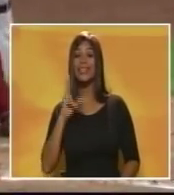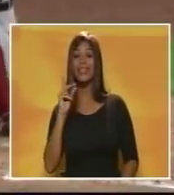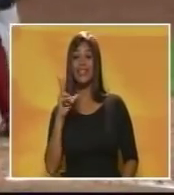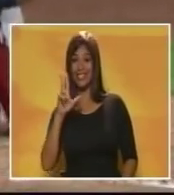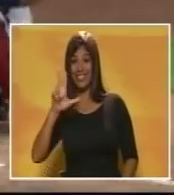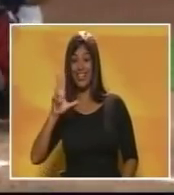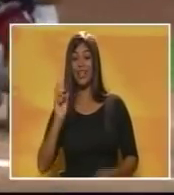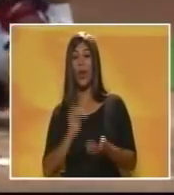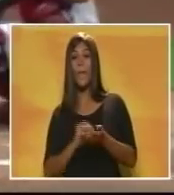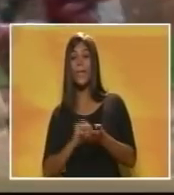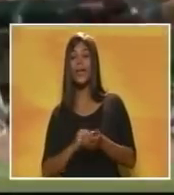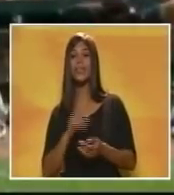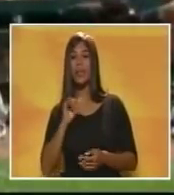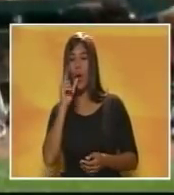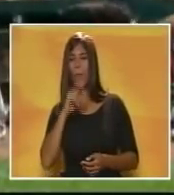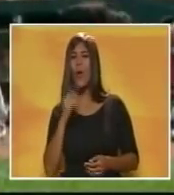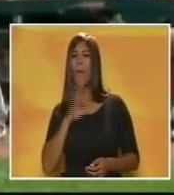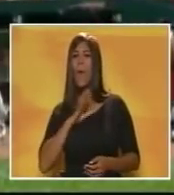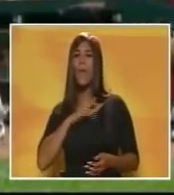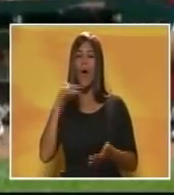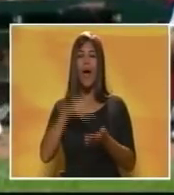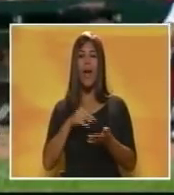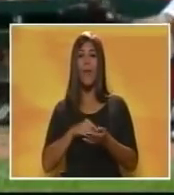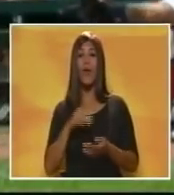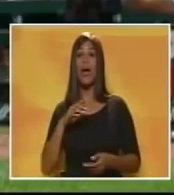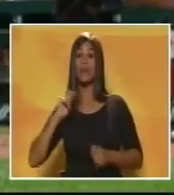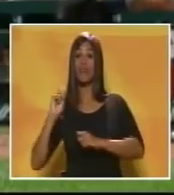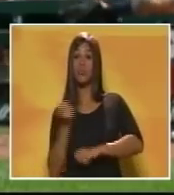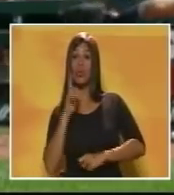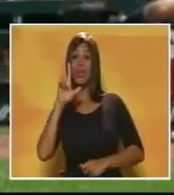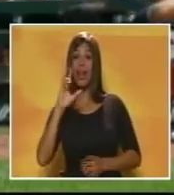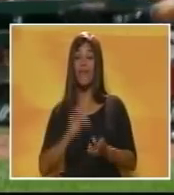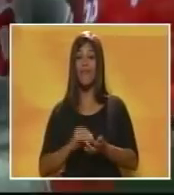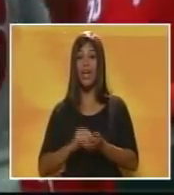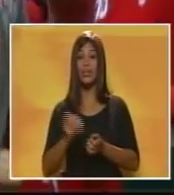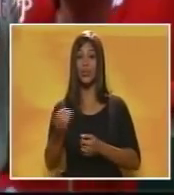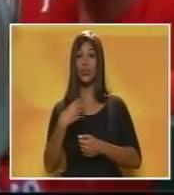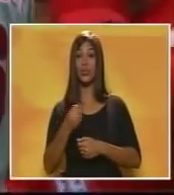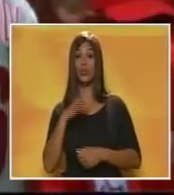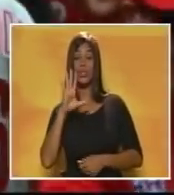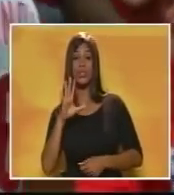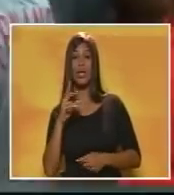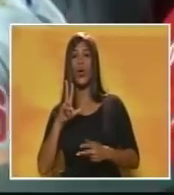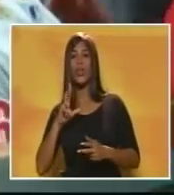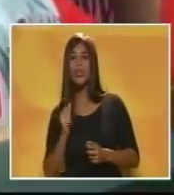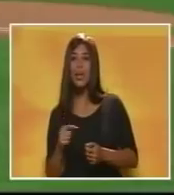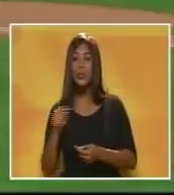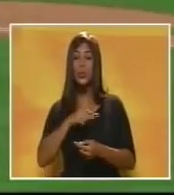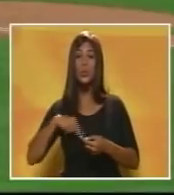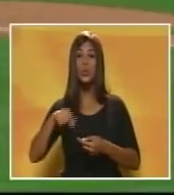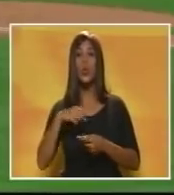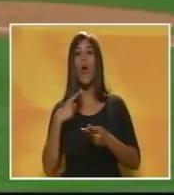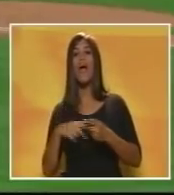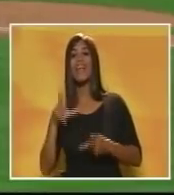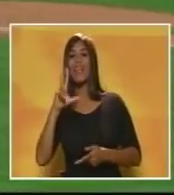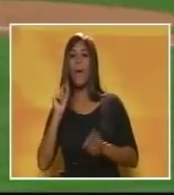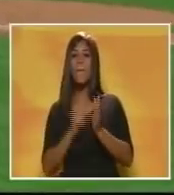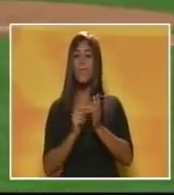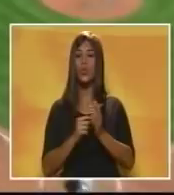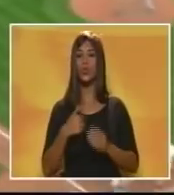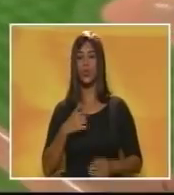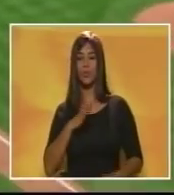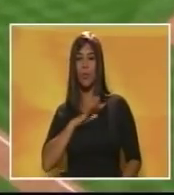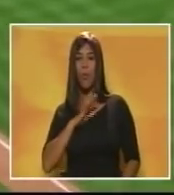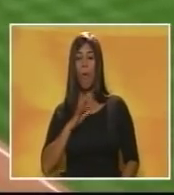el siempre rendidor segunda base carabobeño que bateó de 5-3 con jonrón doble, 3 empujadas y anotada. Odubel Herrera se